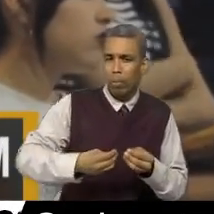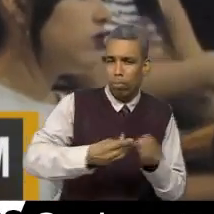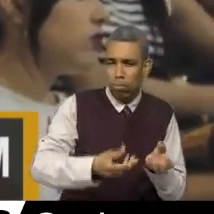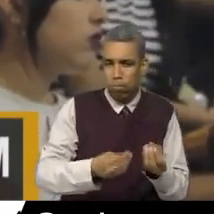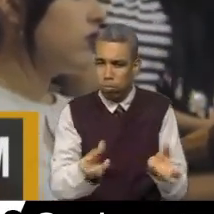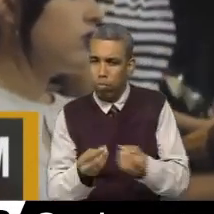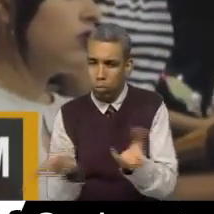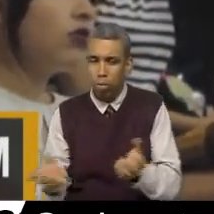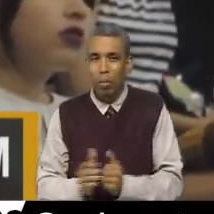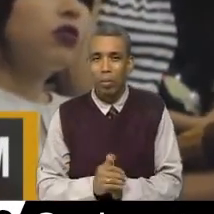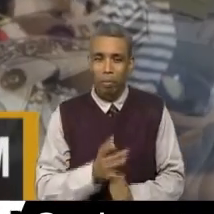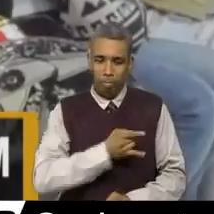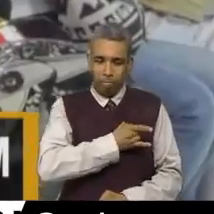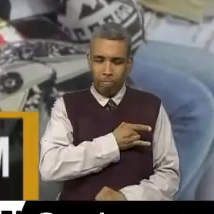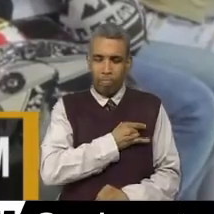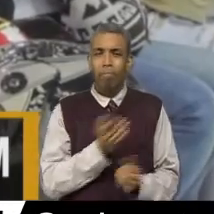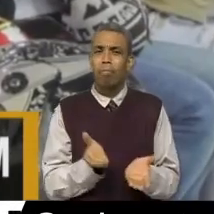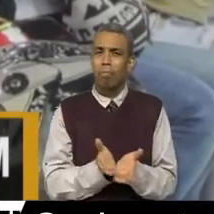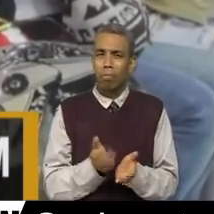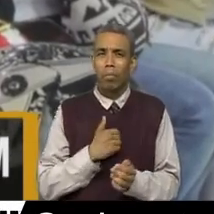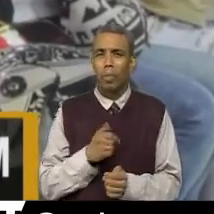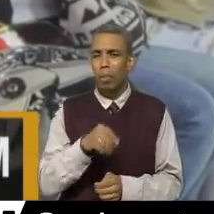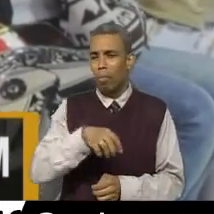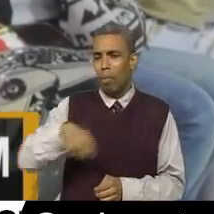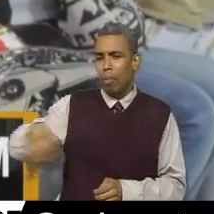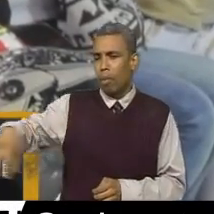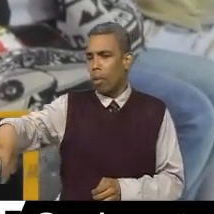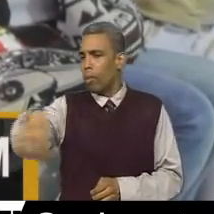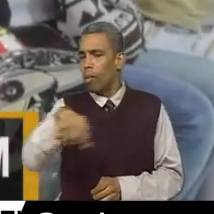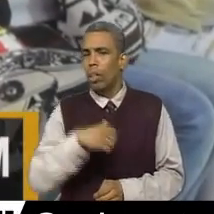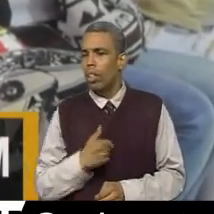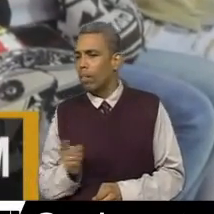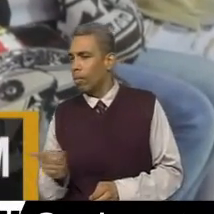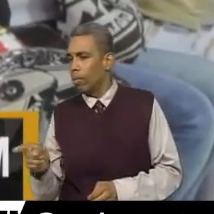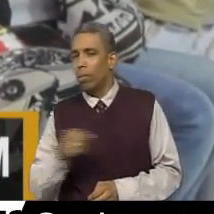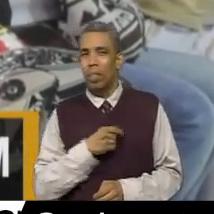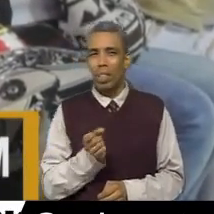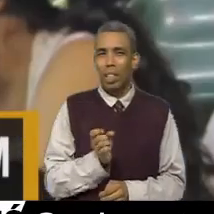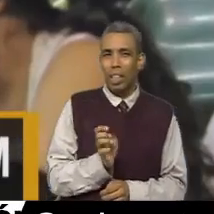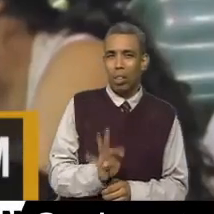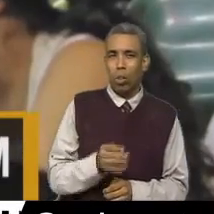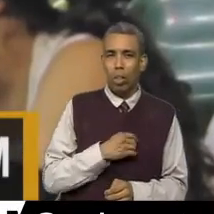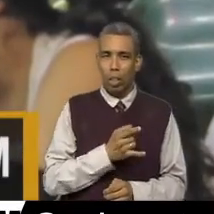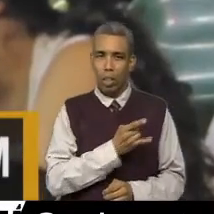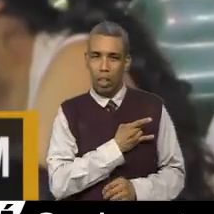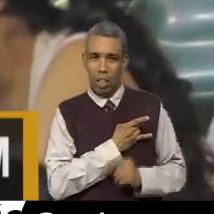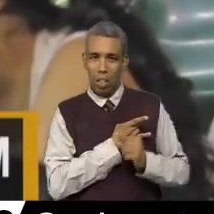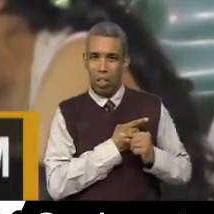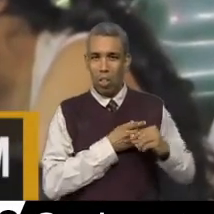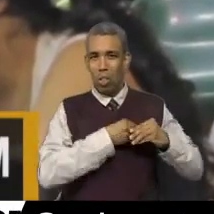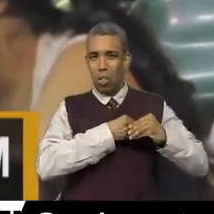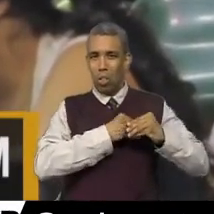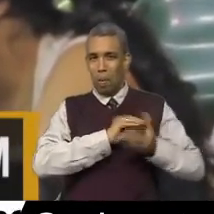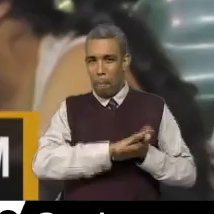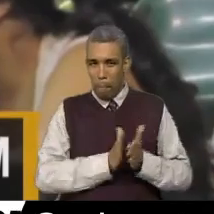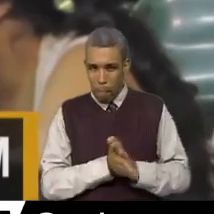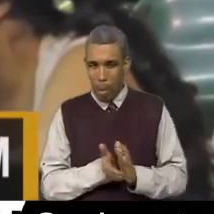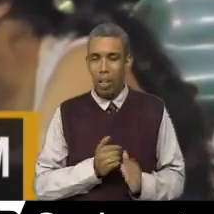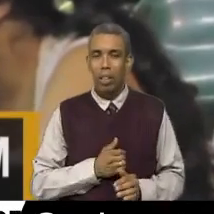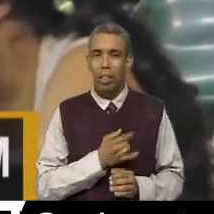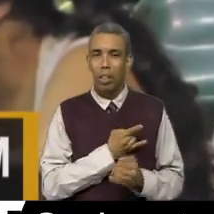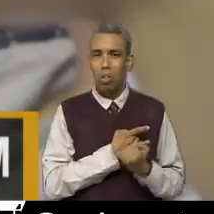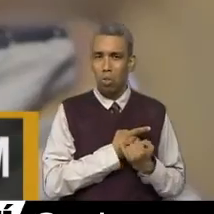14 instituciones educativas públicas y privadas del municipio, entre ellas la UIS, UNAT, INAP, UTS,